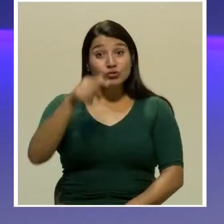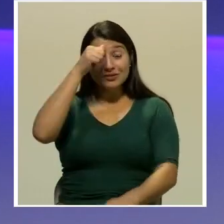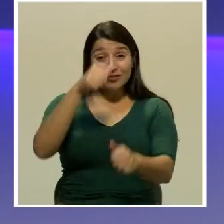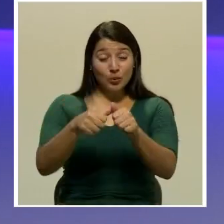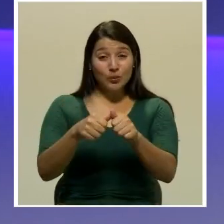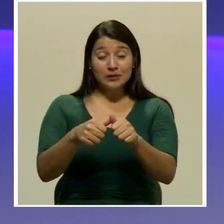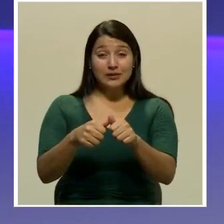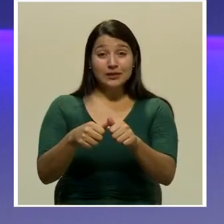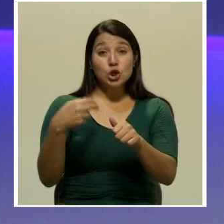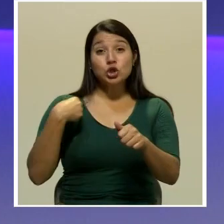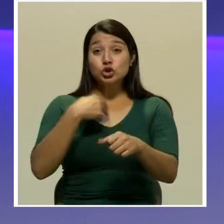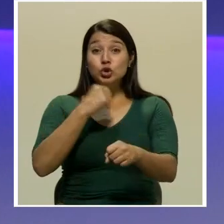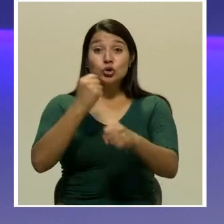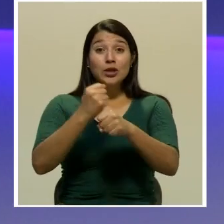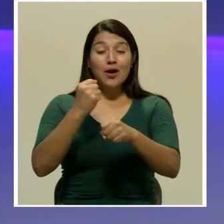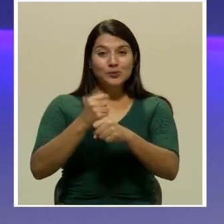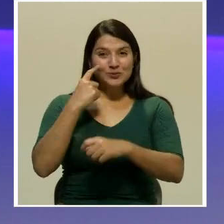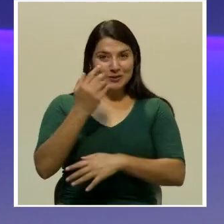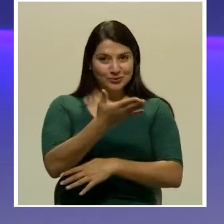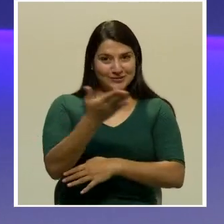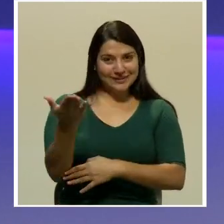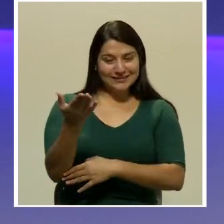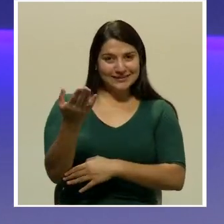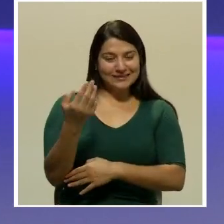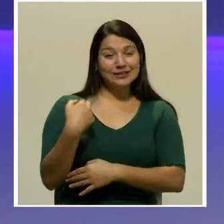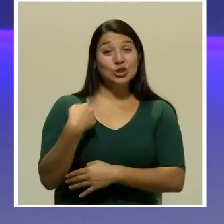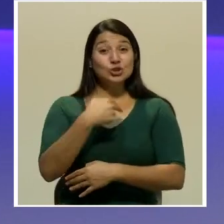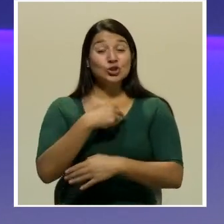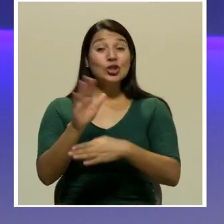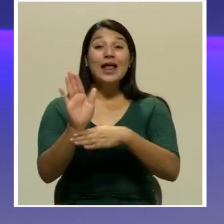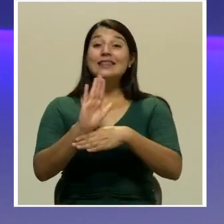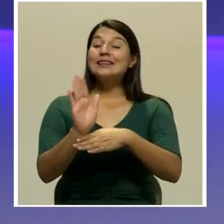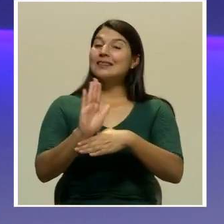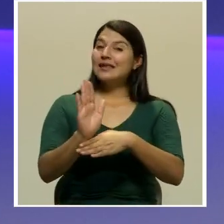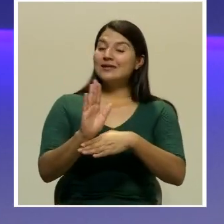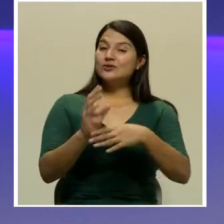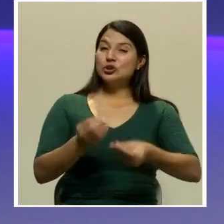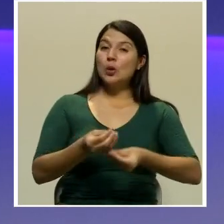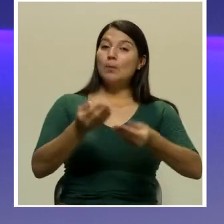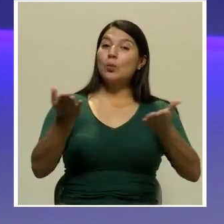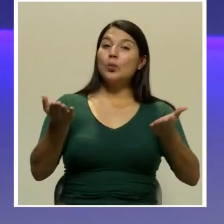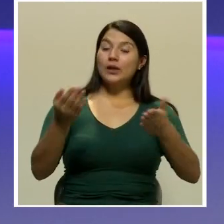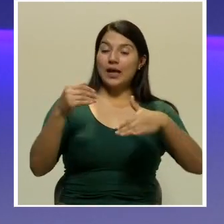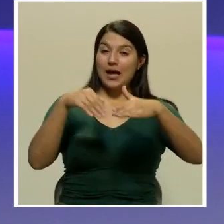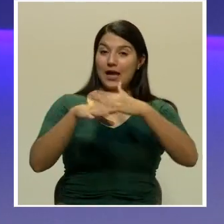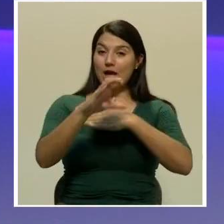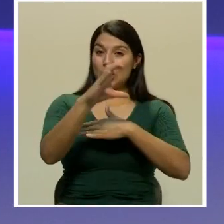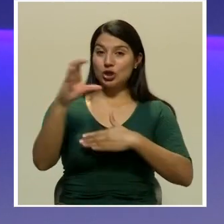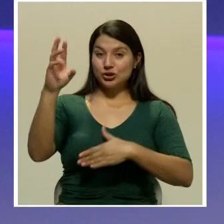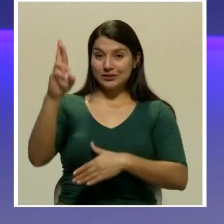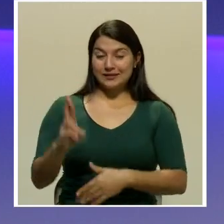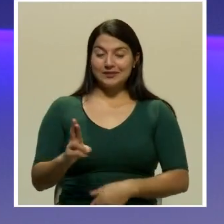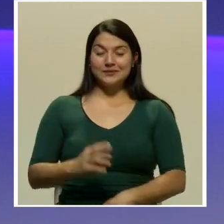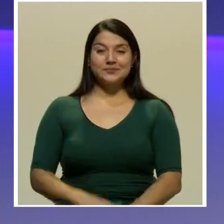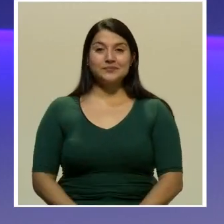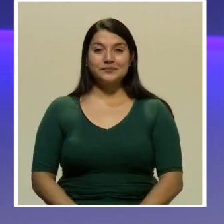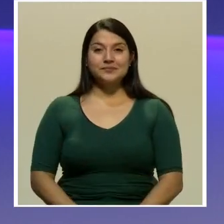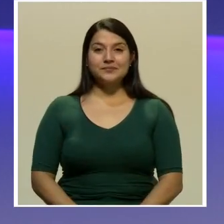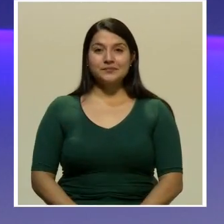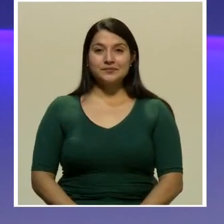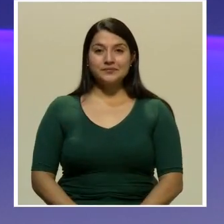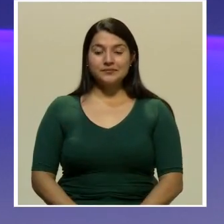Recuerde, trabajamos para usted. Somos la Televisión Pública de Costa Rica.